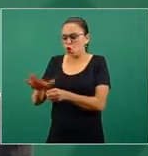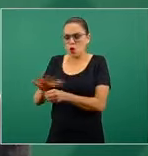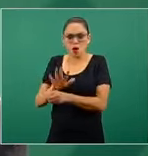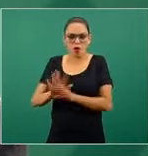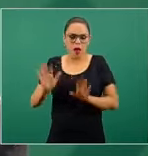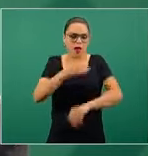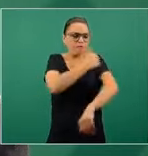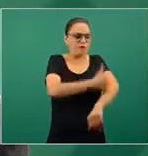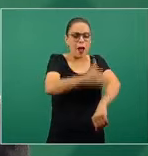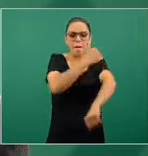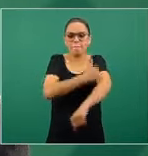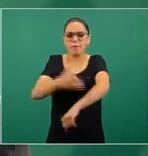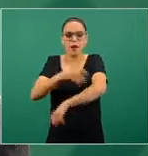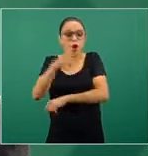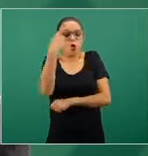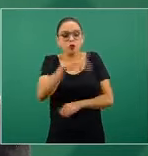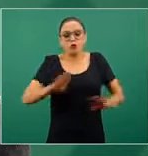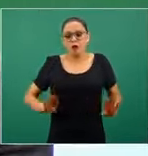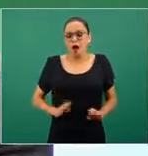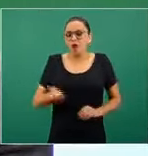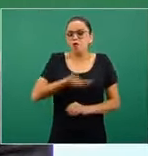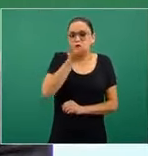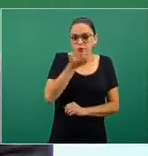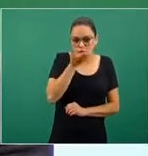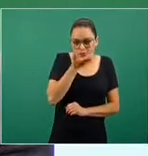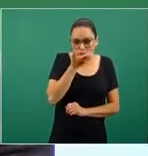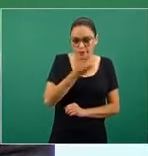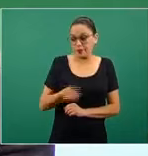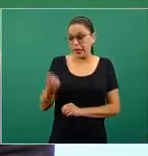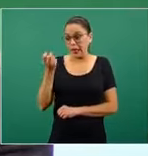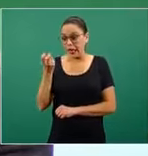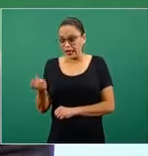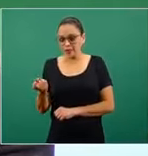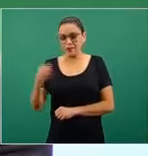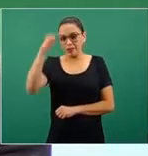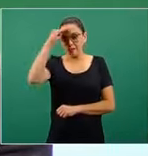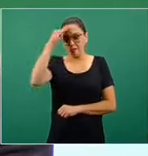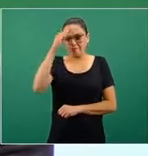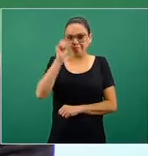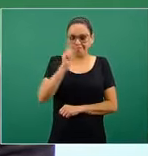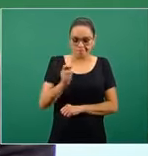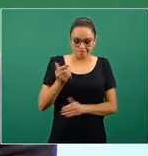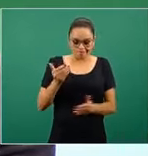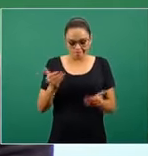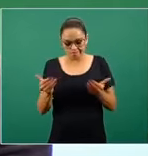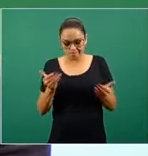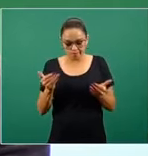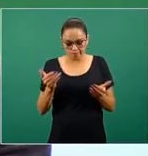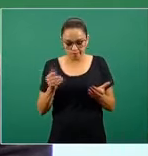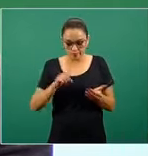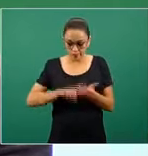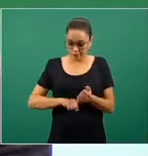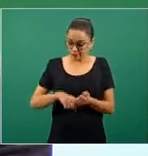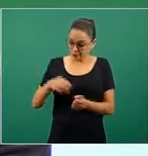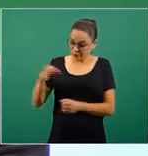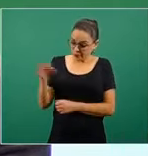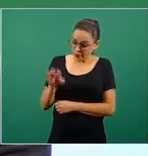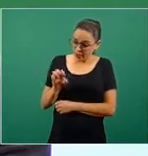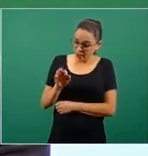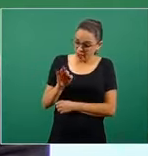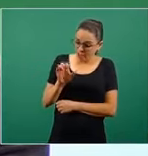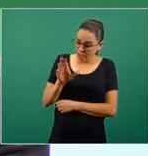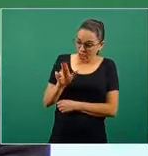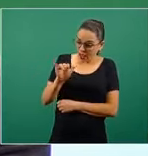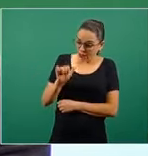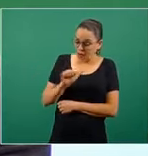distintas familias. Eso hace complejo el estimar ya no la eficacia, que es la utilidad, en este caso